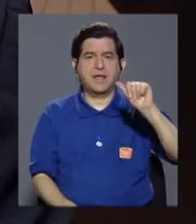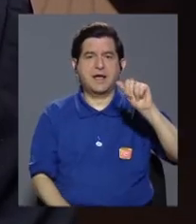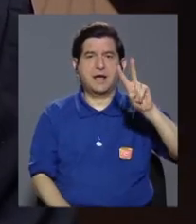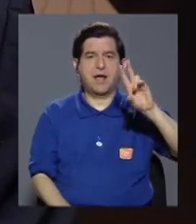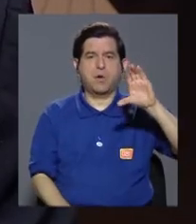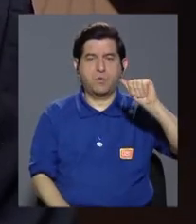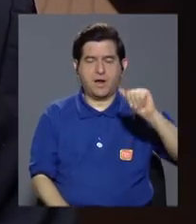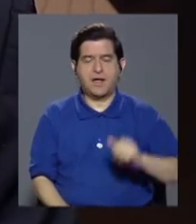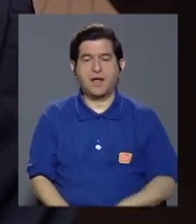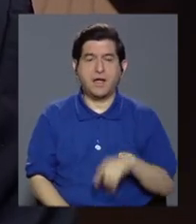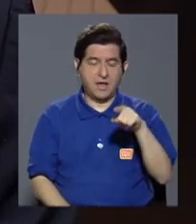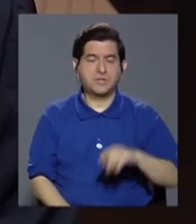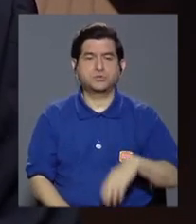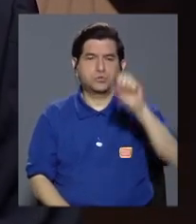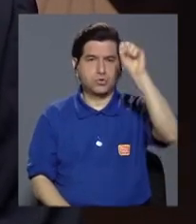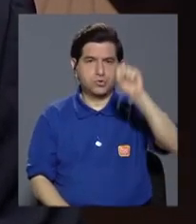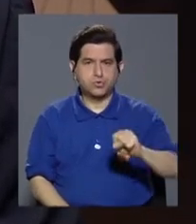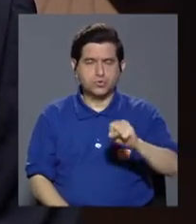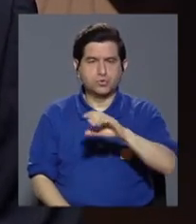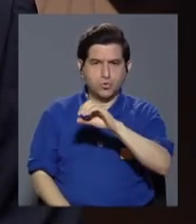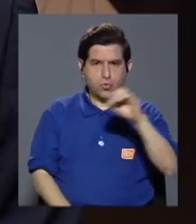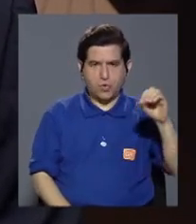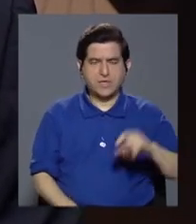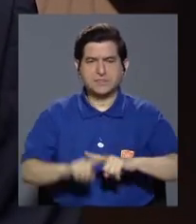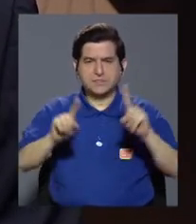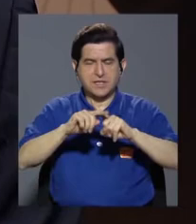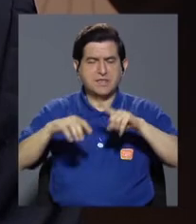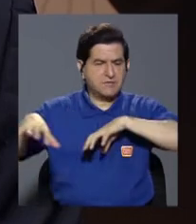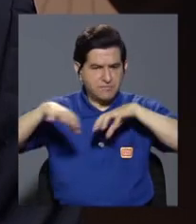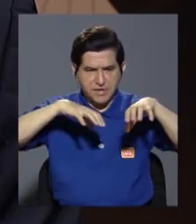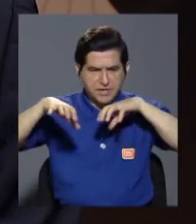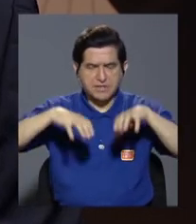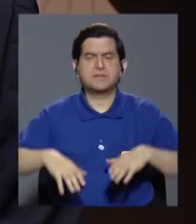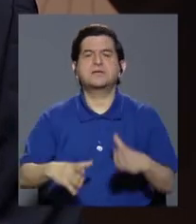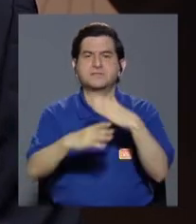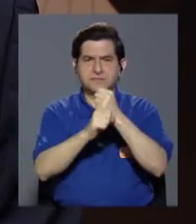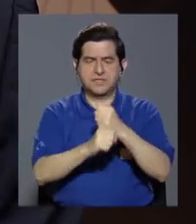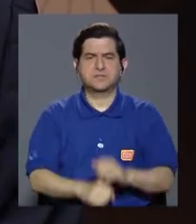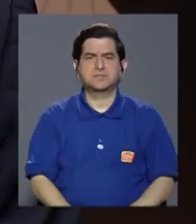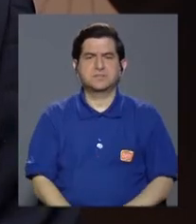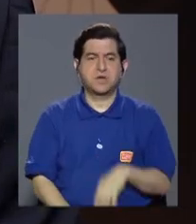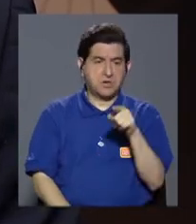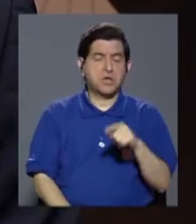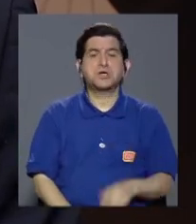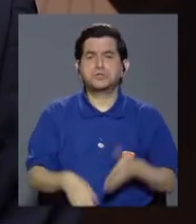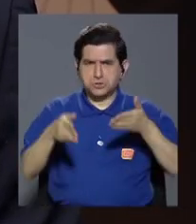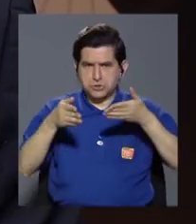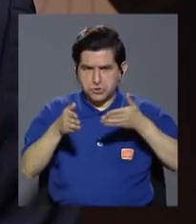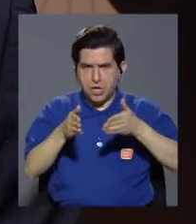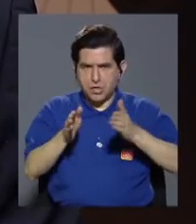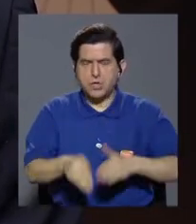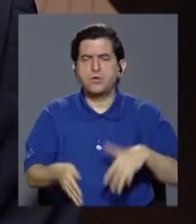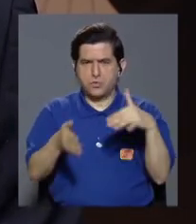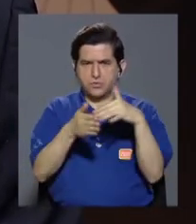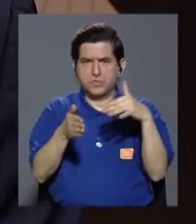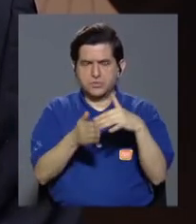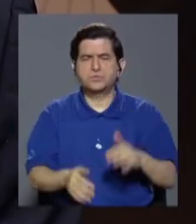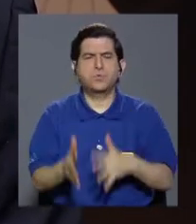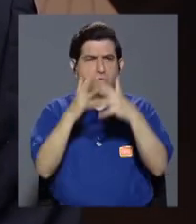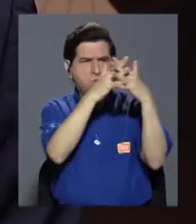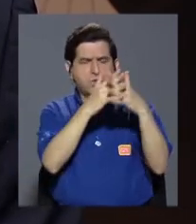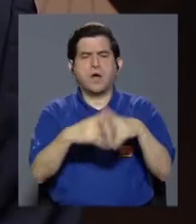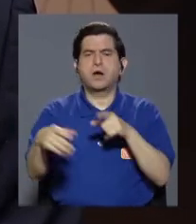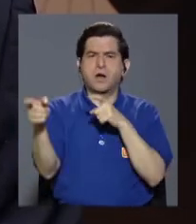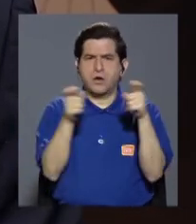nuestra región suroccidental que tenían una forma distinta de hacer las cosas cuyos hijos estudiaron en harvard y yale que tenían la